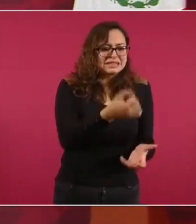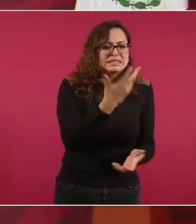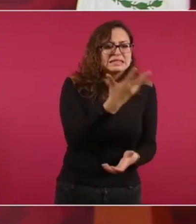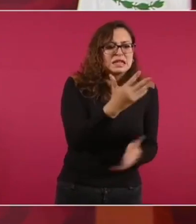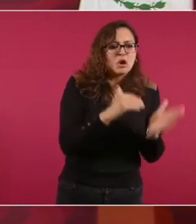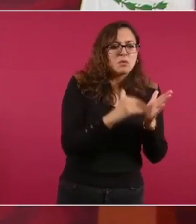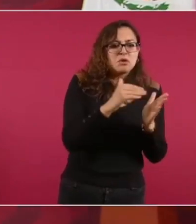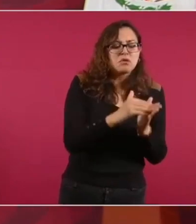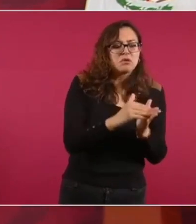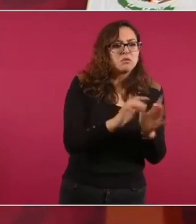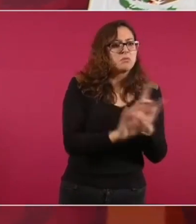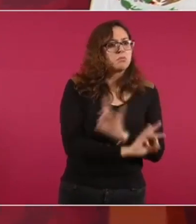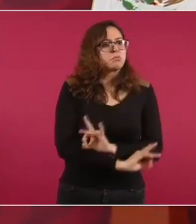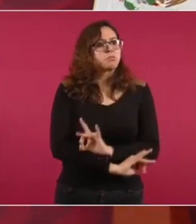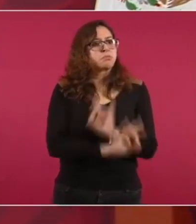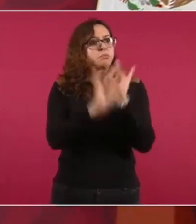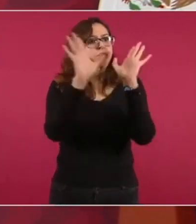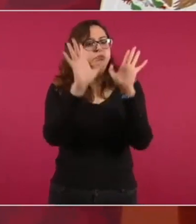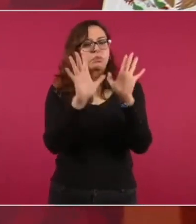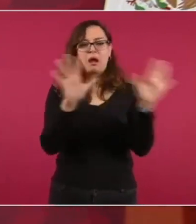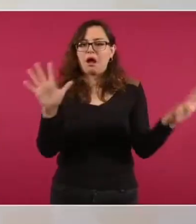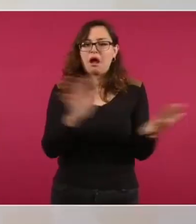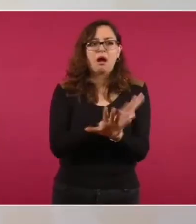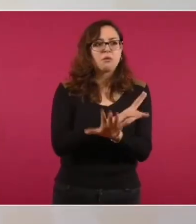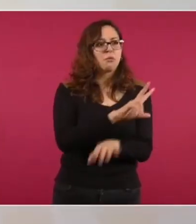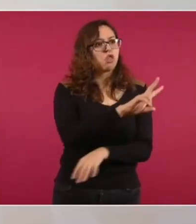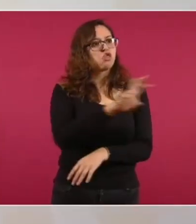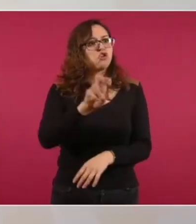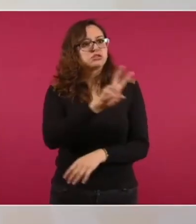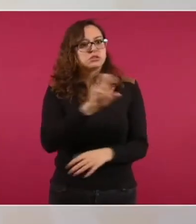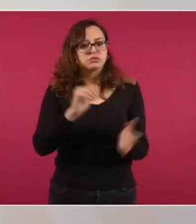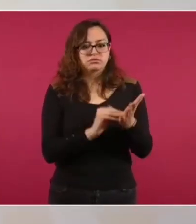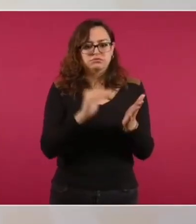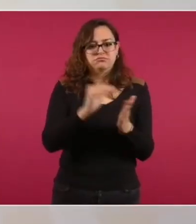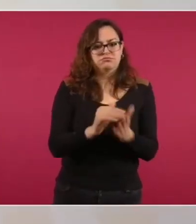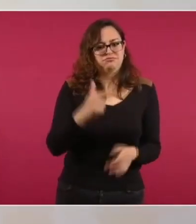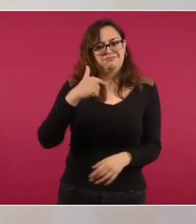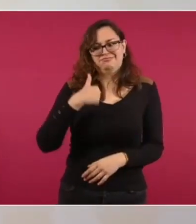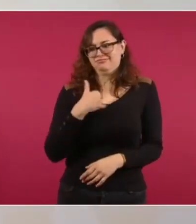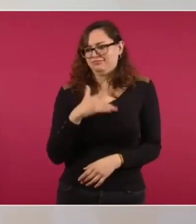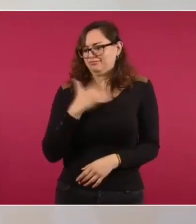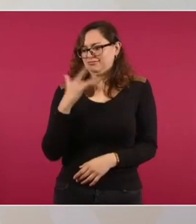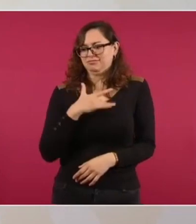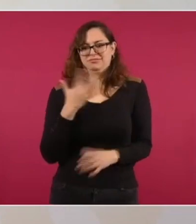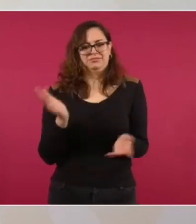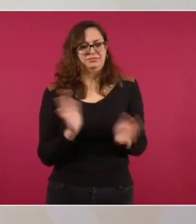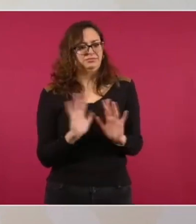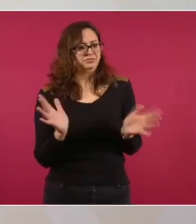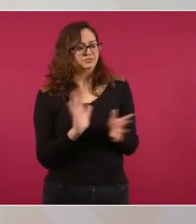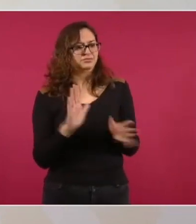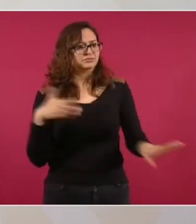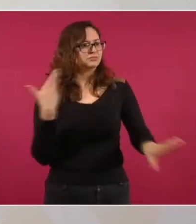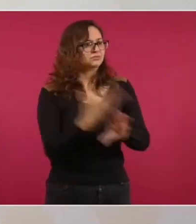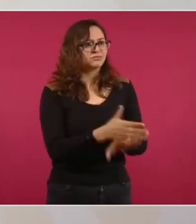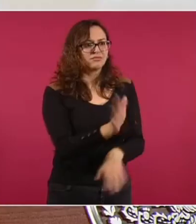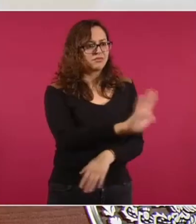Entonces nos opusimos y me dijo el presidente Zedillo, ya le voy a ver